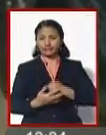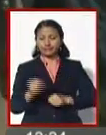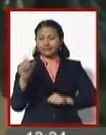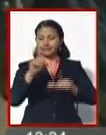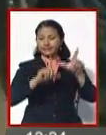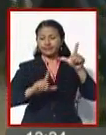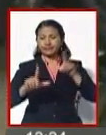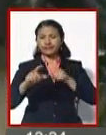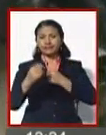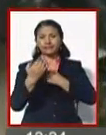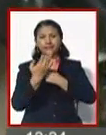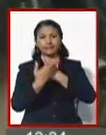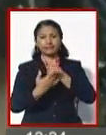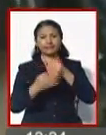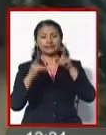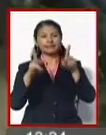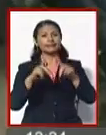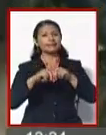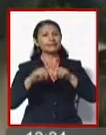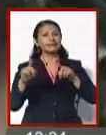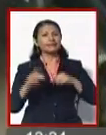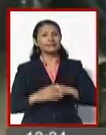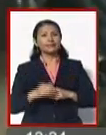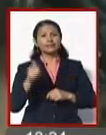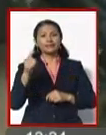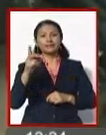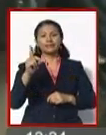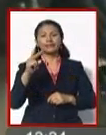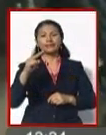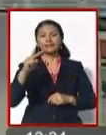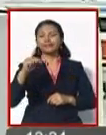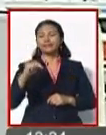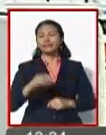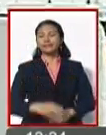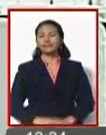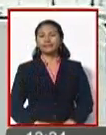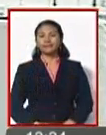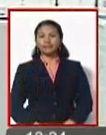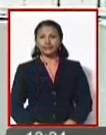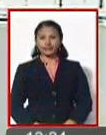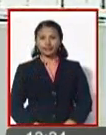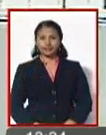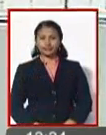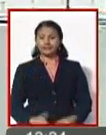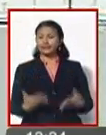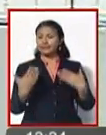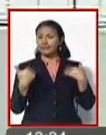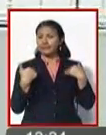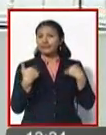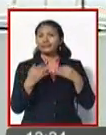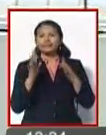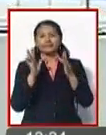en laboratorios es sangre humana, pero sin un ADN preciso. Muy bien, tenemos que